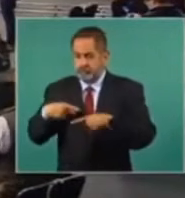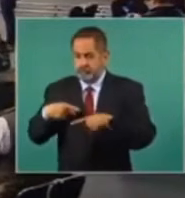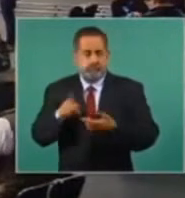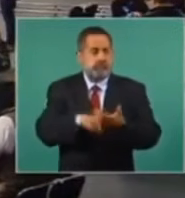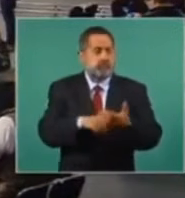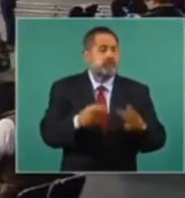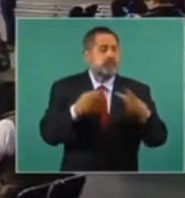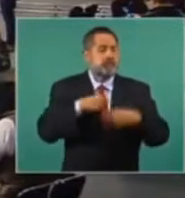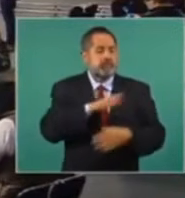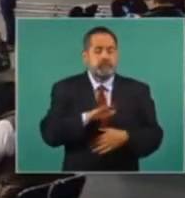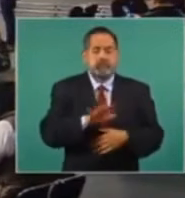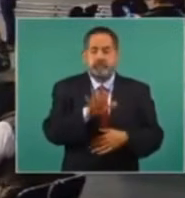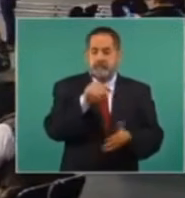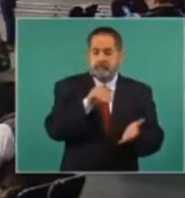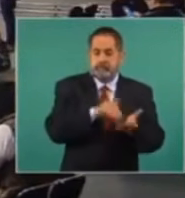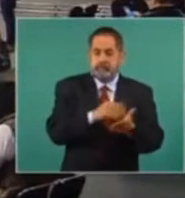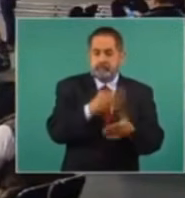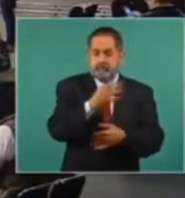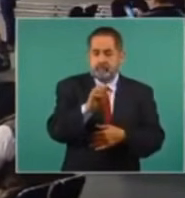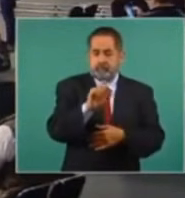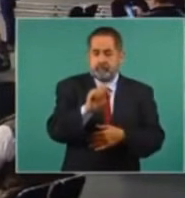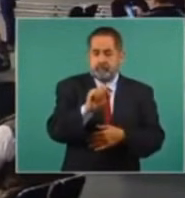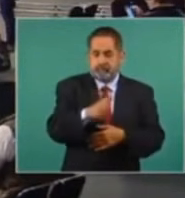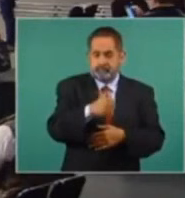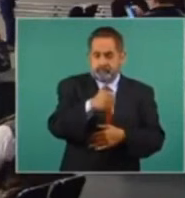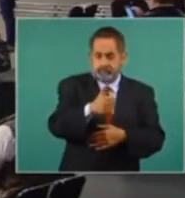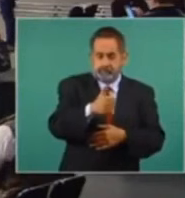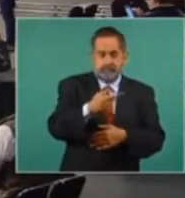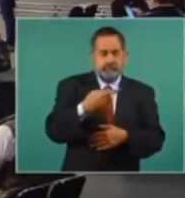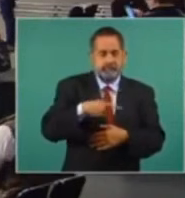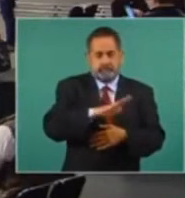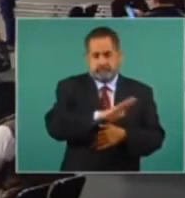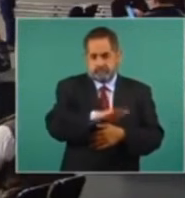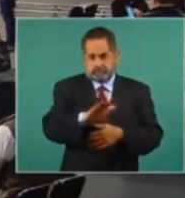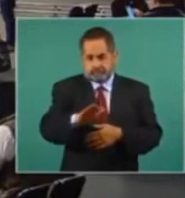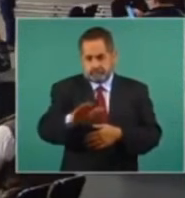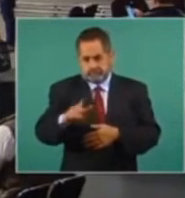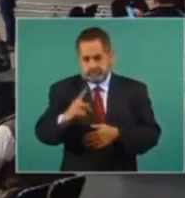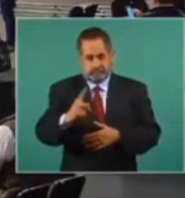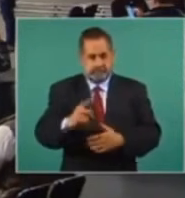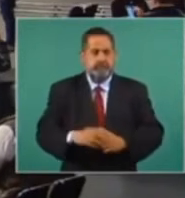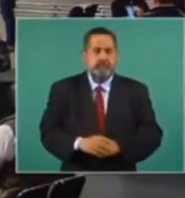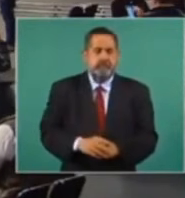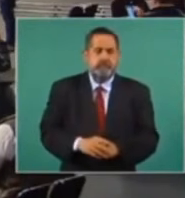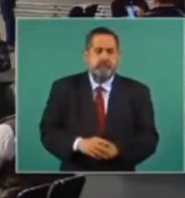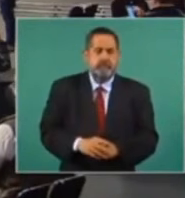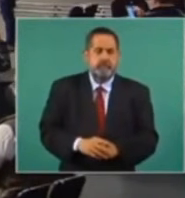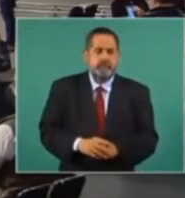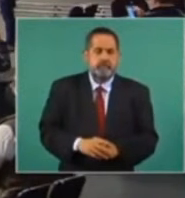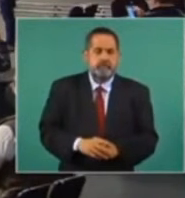Jesús Ramírez Cuevas, que no sea tan evidente también